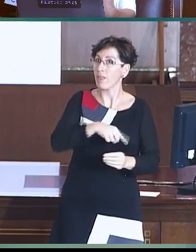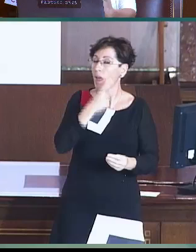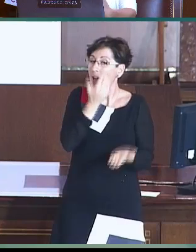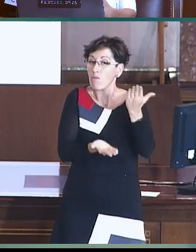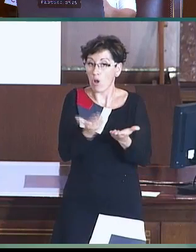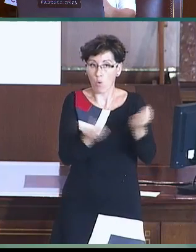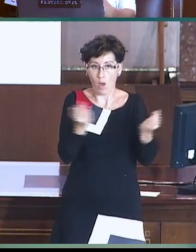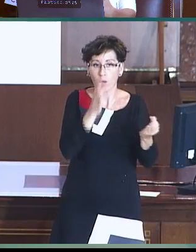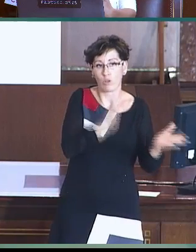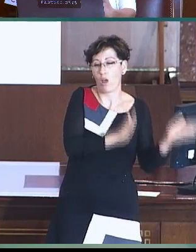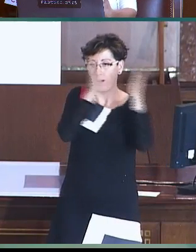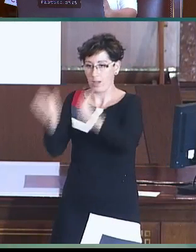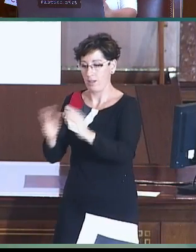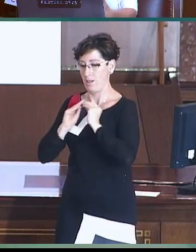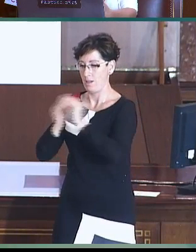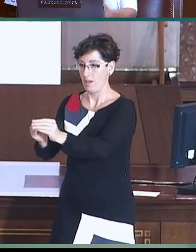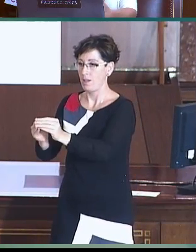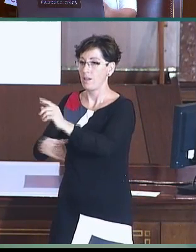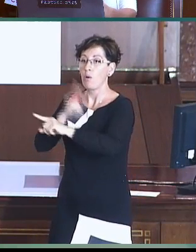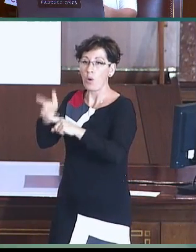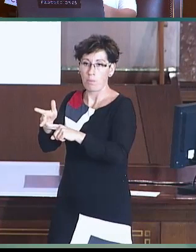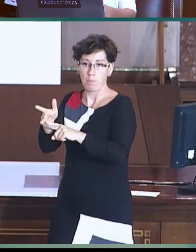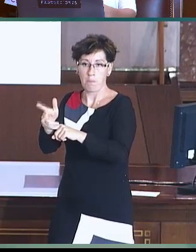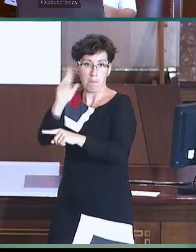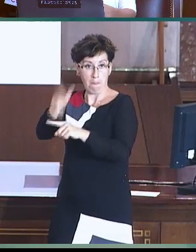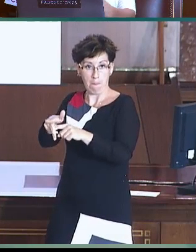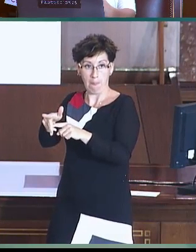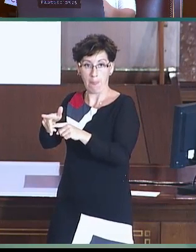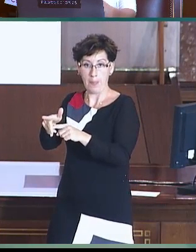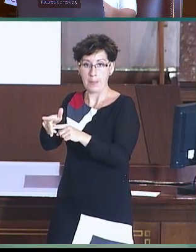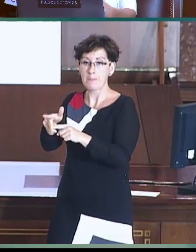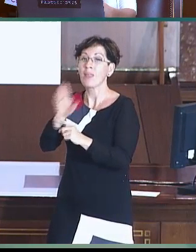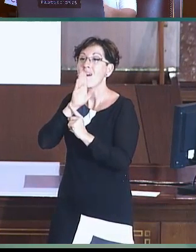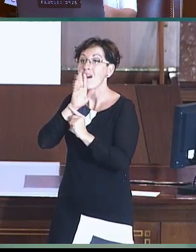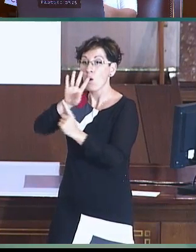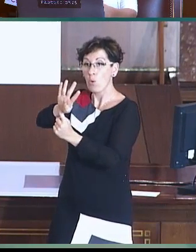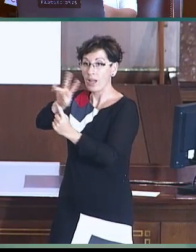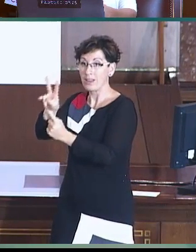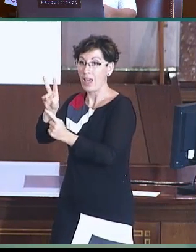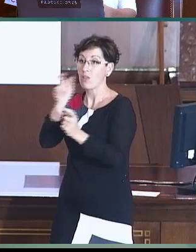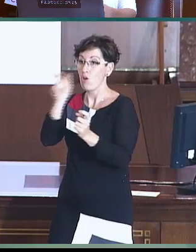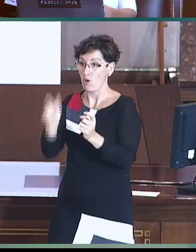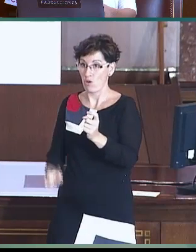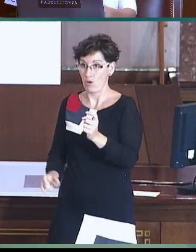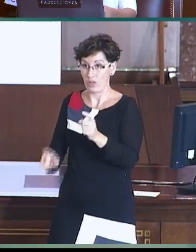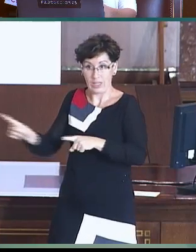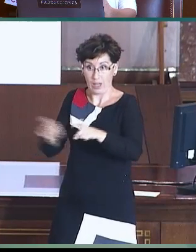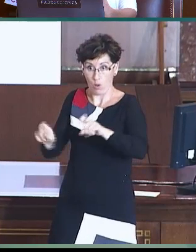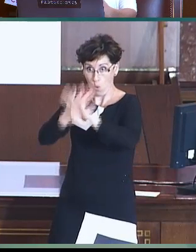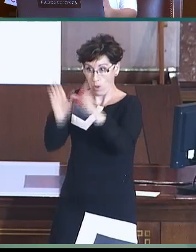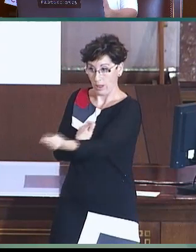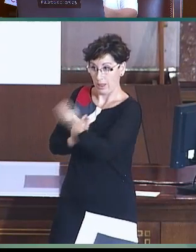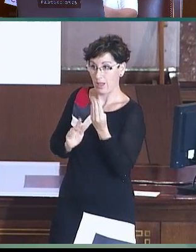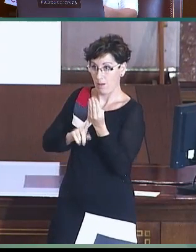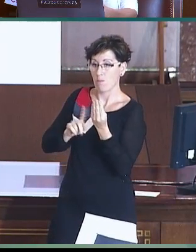primer lugar, hacer una grabación en vídeo de esos 42 ítems que habían sido seleccionados finalmente.